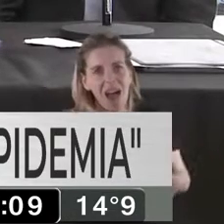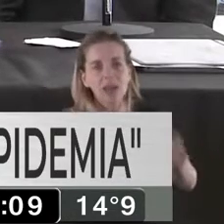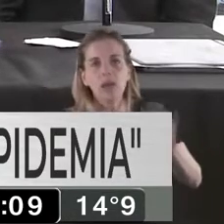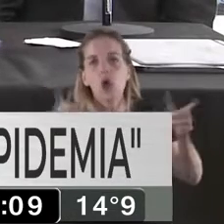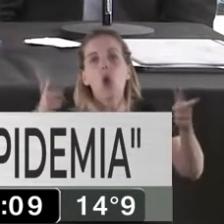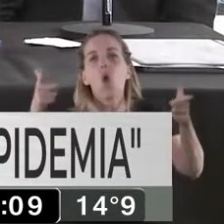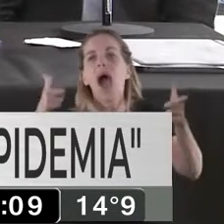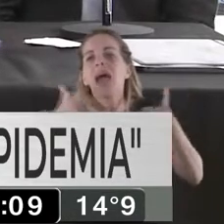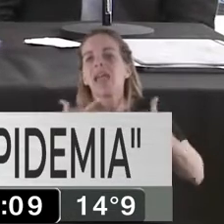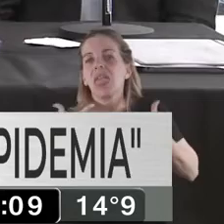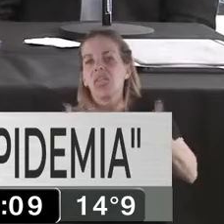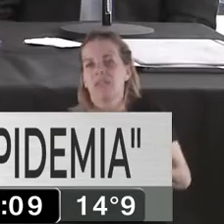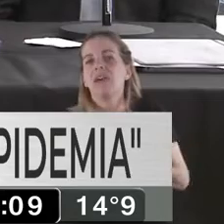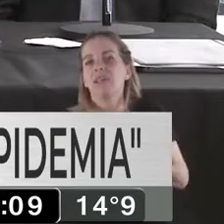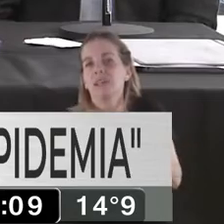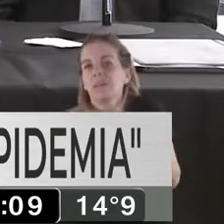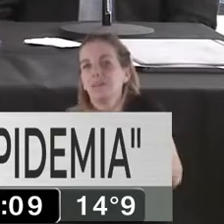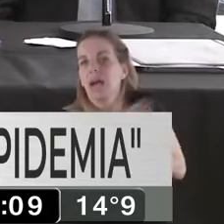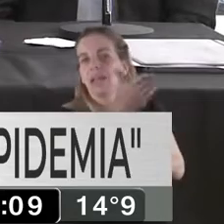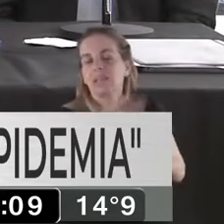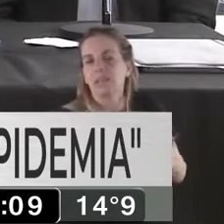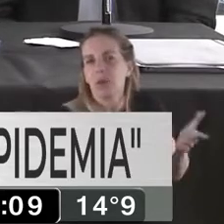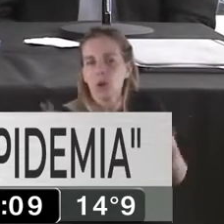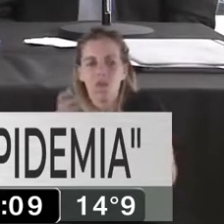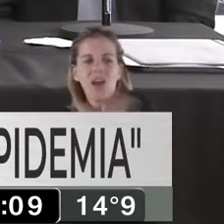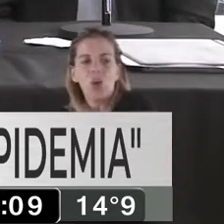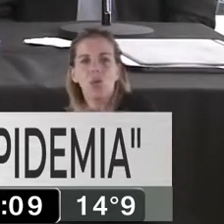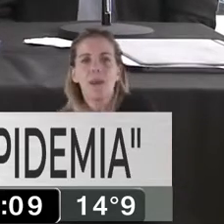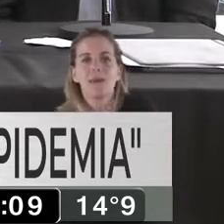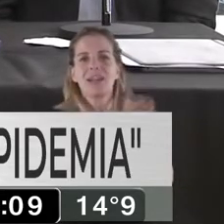que las vacunas tampoco dan inmunidad de por vida,